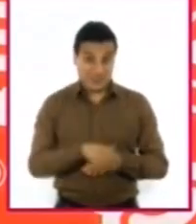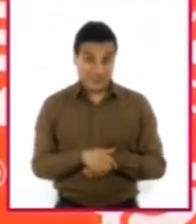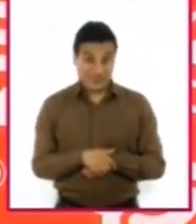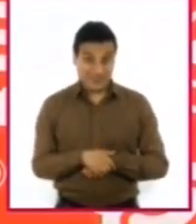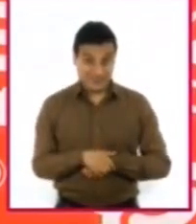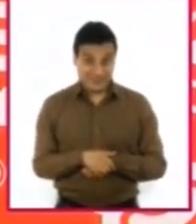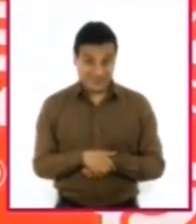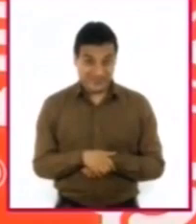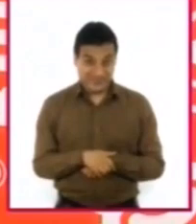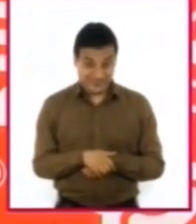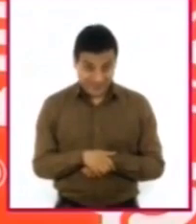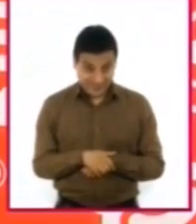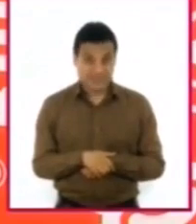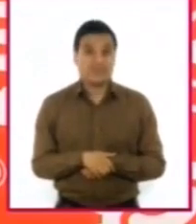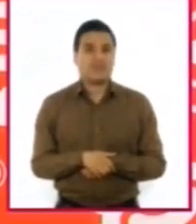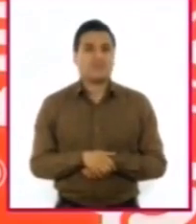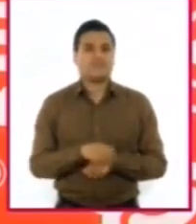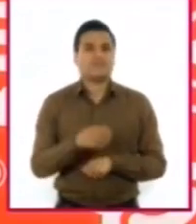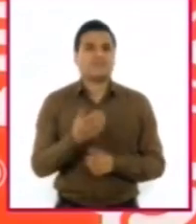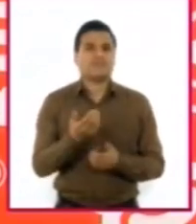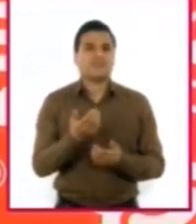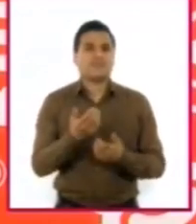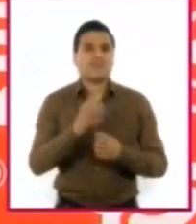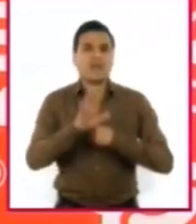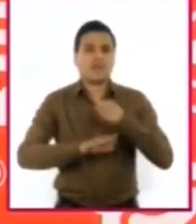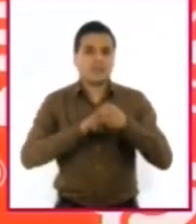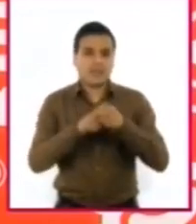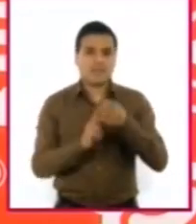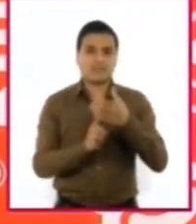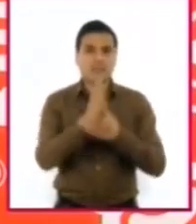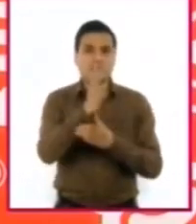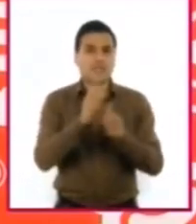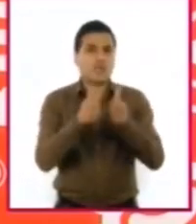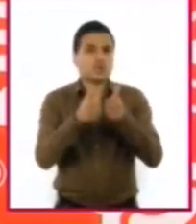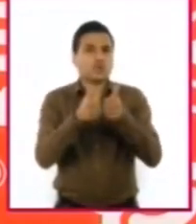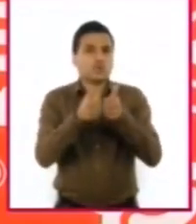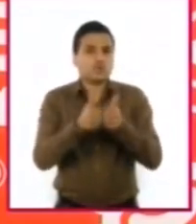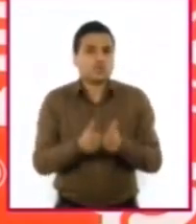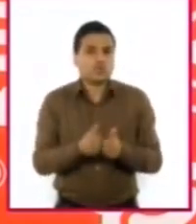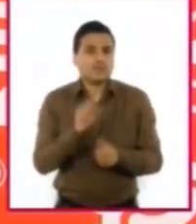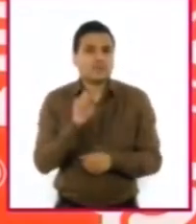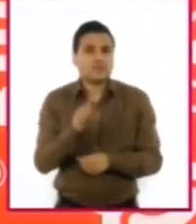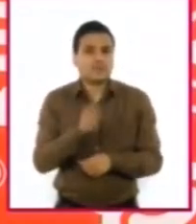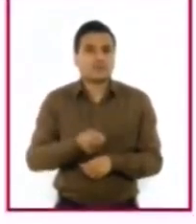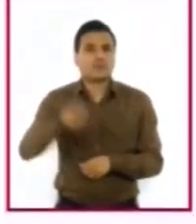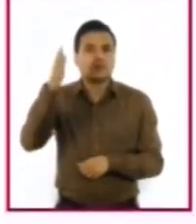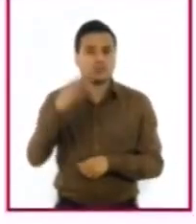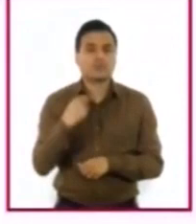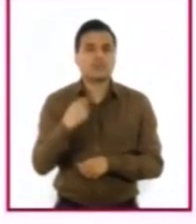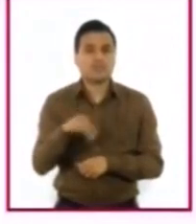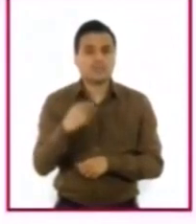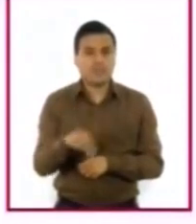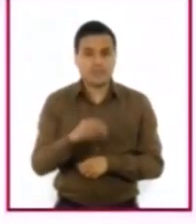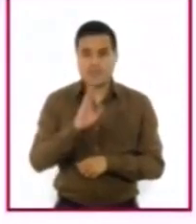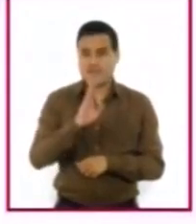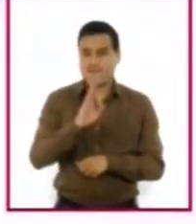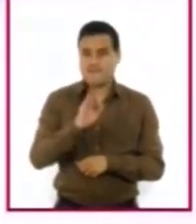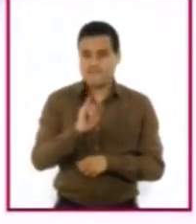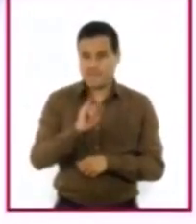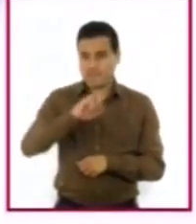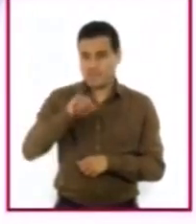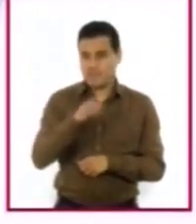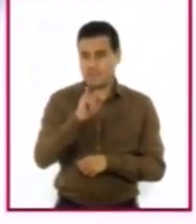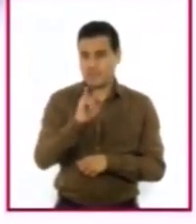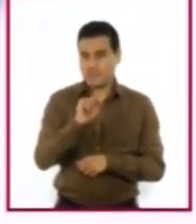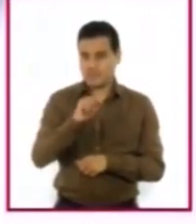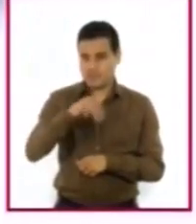organismos no cambiaban en el tiempo, es decir, se quedaban fijos, se le llamó fijismo. Gran parte del